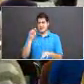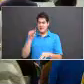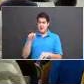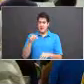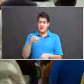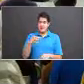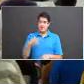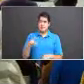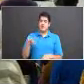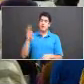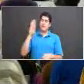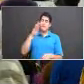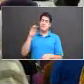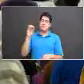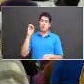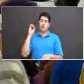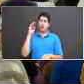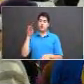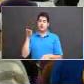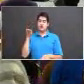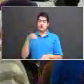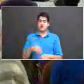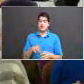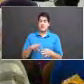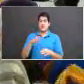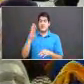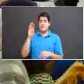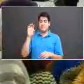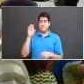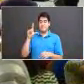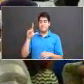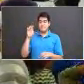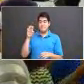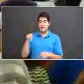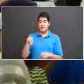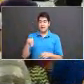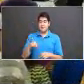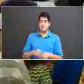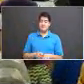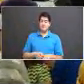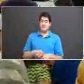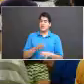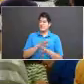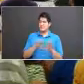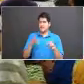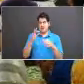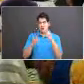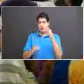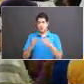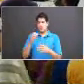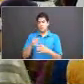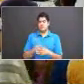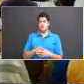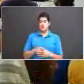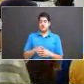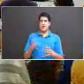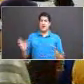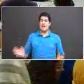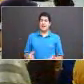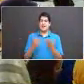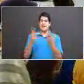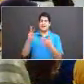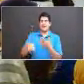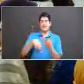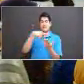Oh, Booz de Belén, con ese te encuentras cuando llegas a la casa del pan. El que levanta, el que restaura a